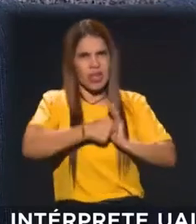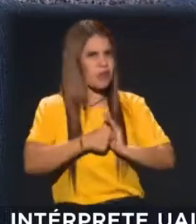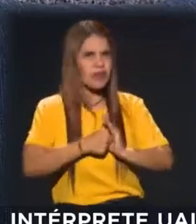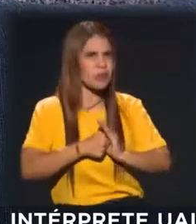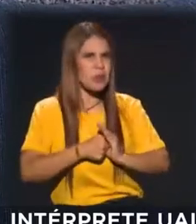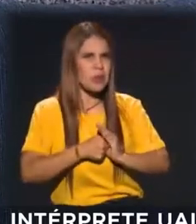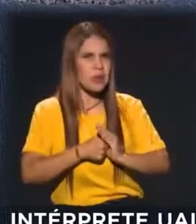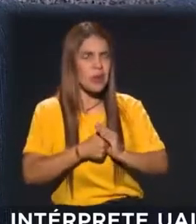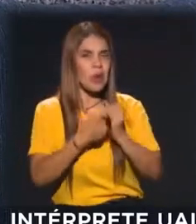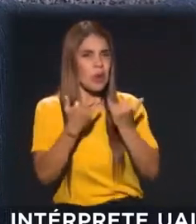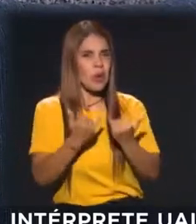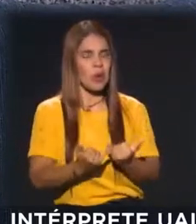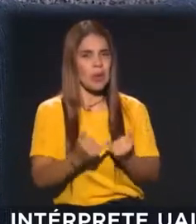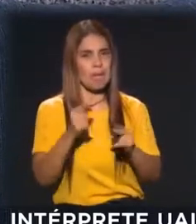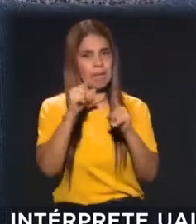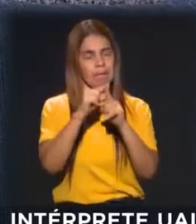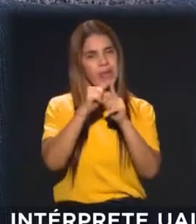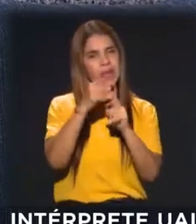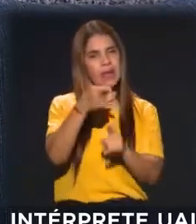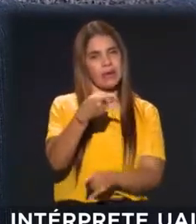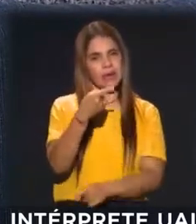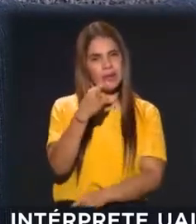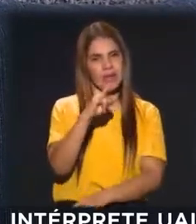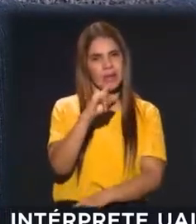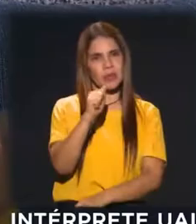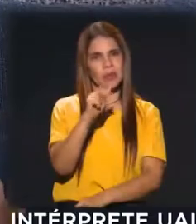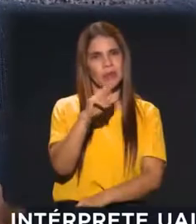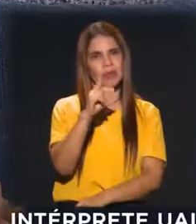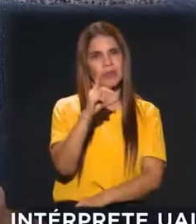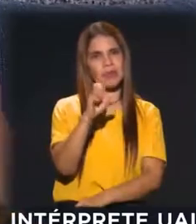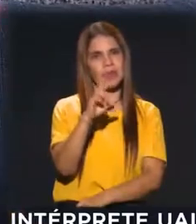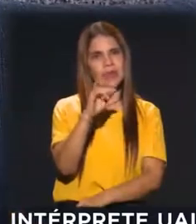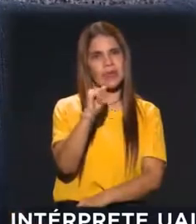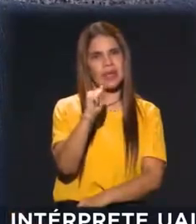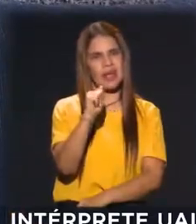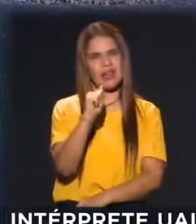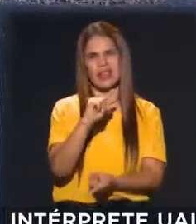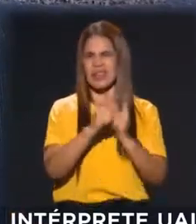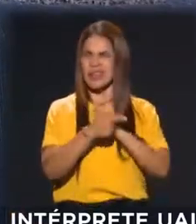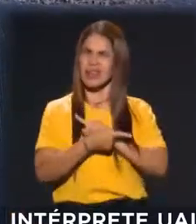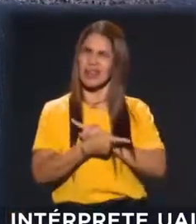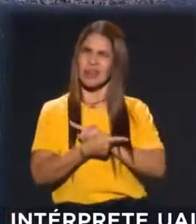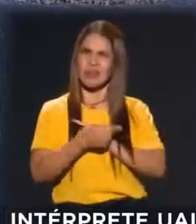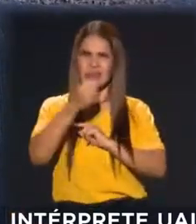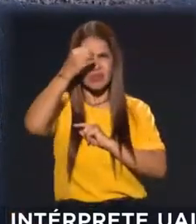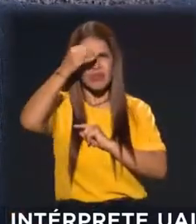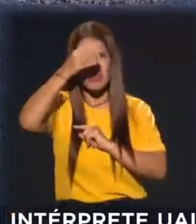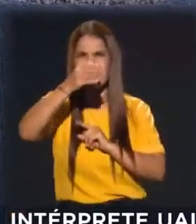palabra, deberíamos hoy tomar medidas, así como las tomamos con el coronavirus y cambió nuestro